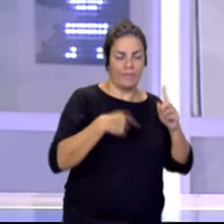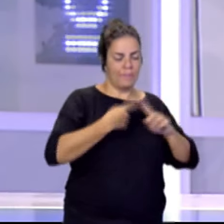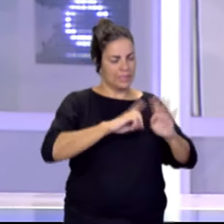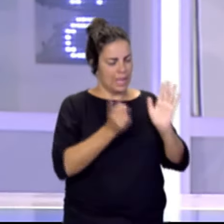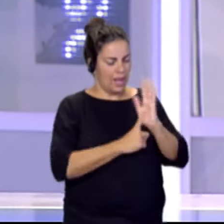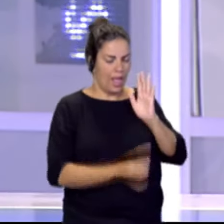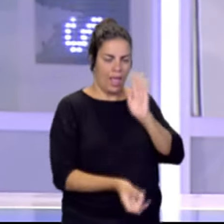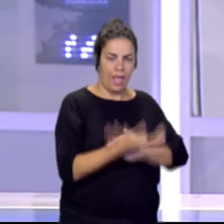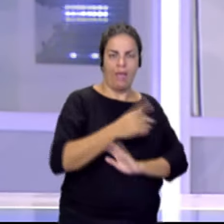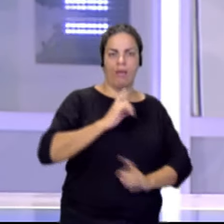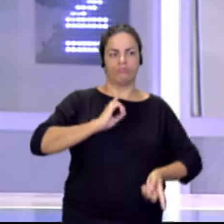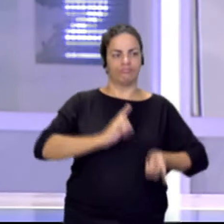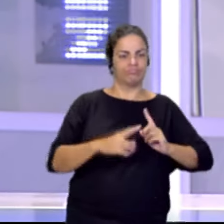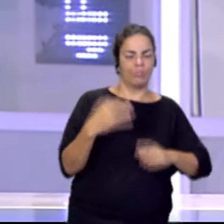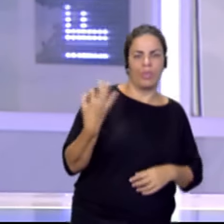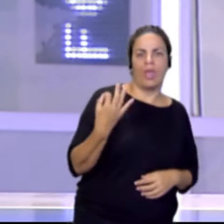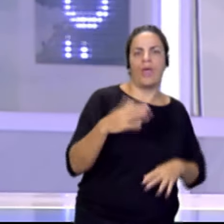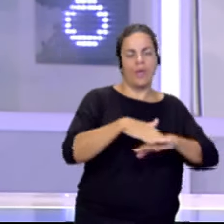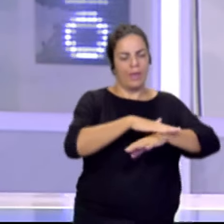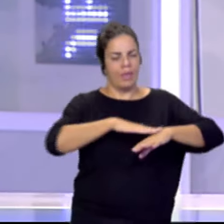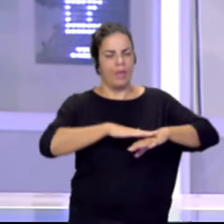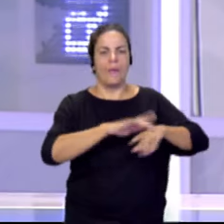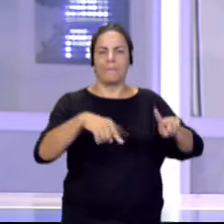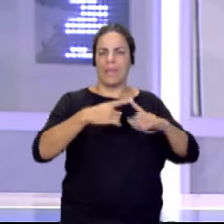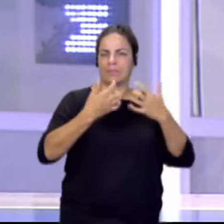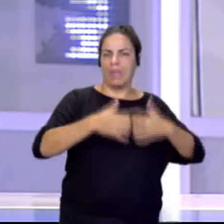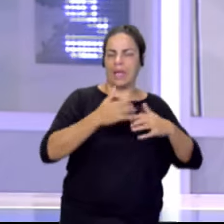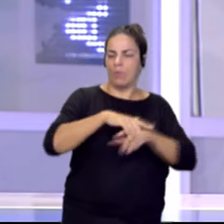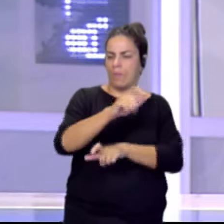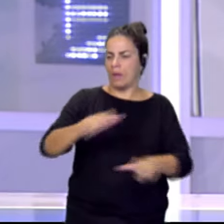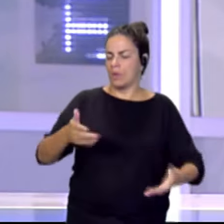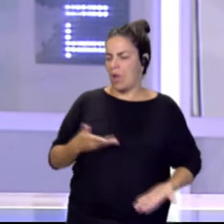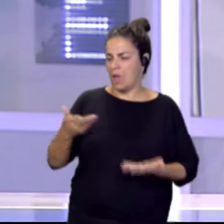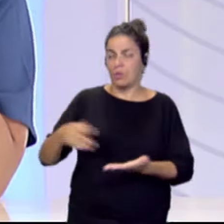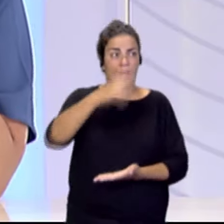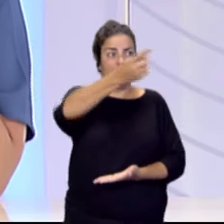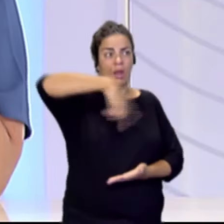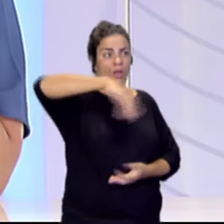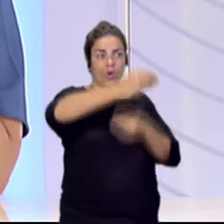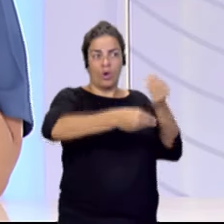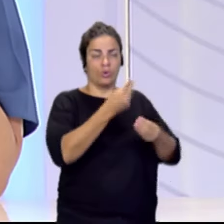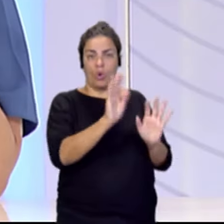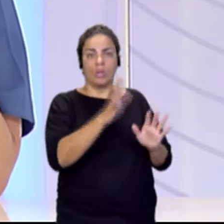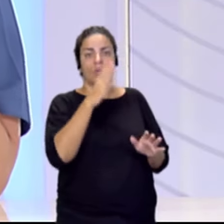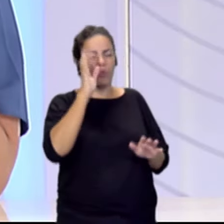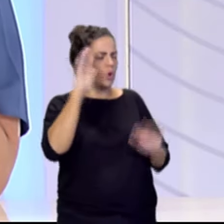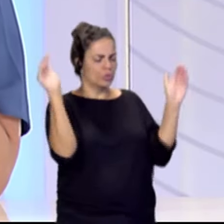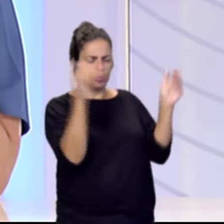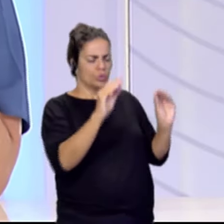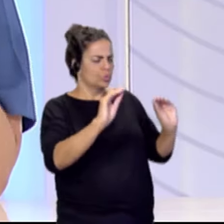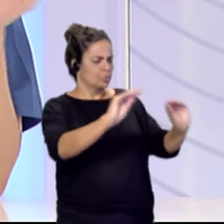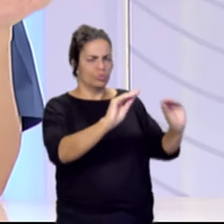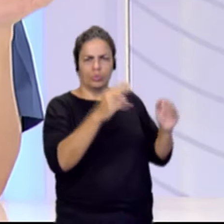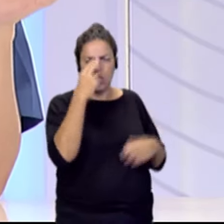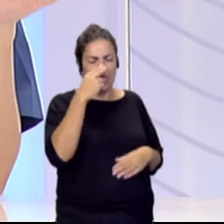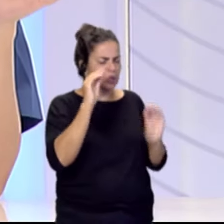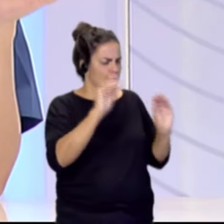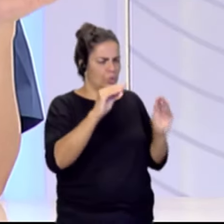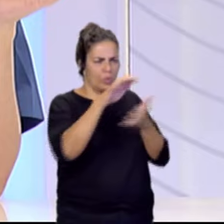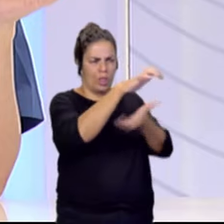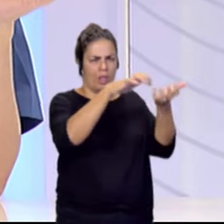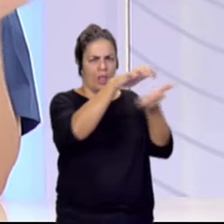sacar mecanismos que ayuden a los ciudadanos no lo hacen porque están hablando de lo suyo, yo vengo a hablar de lo mío y de mi libro, ¿qué